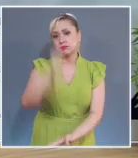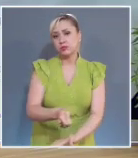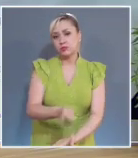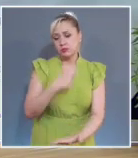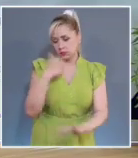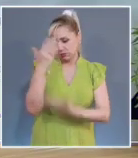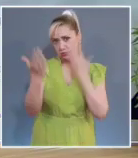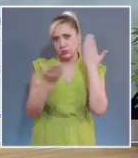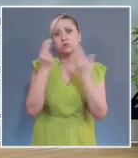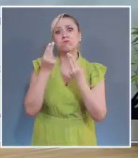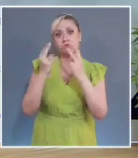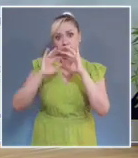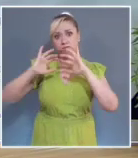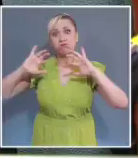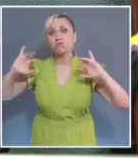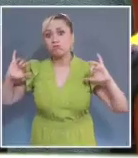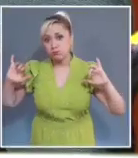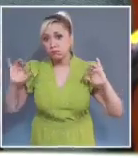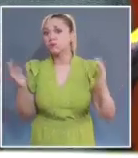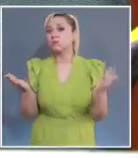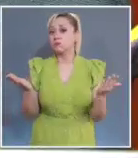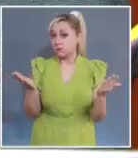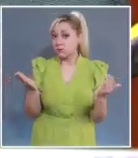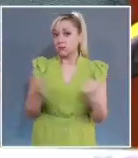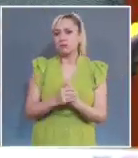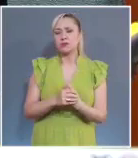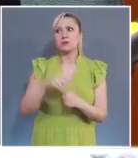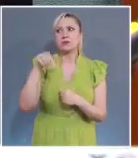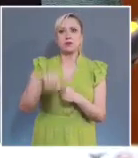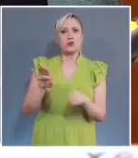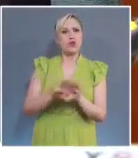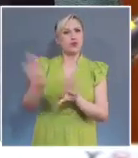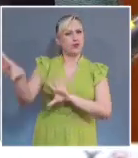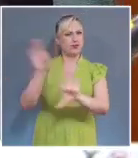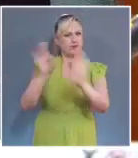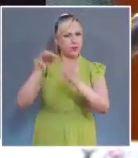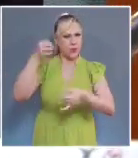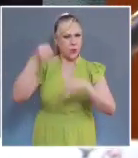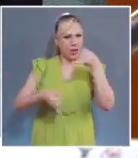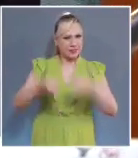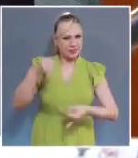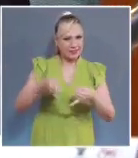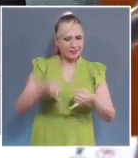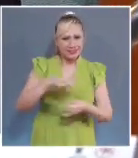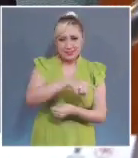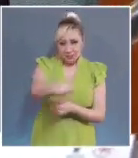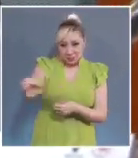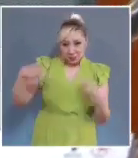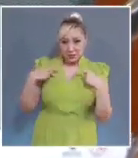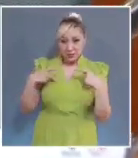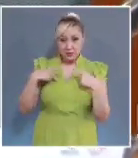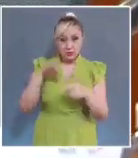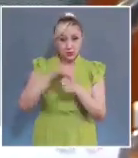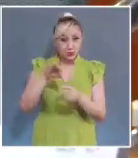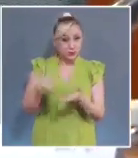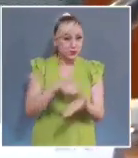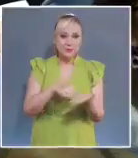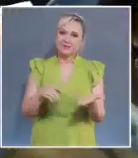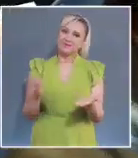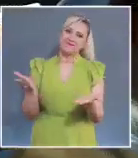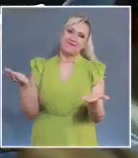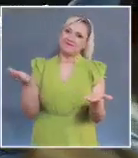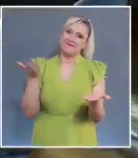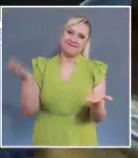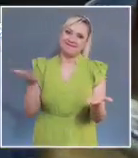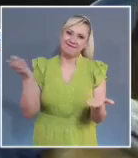sería elegir a los jueces en nuestro país el ministro Pérez de alllán dijo que los jueces deben tener mesura a la hora de emitir sus sentencias